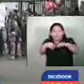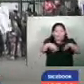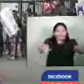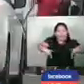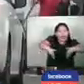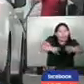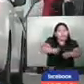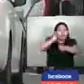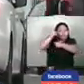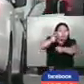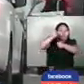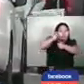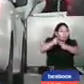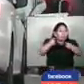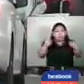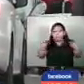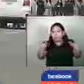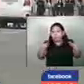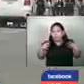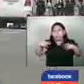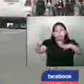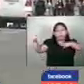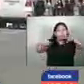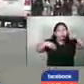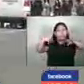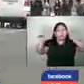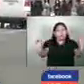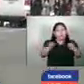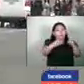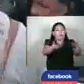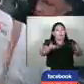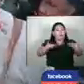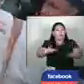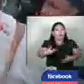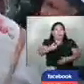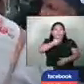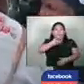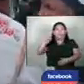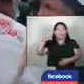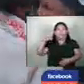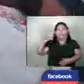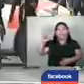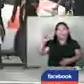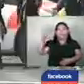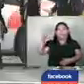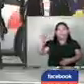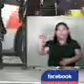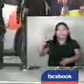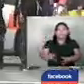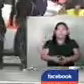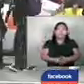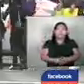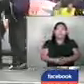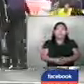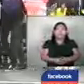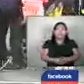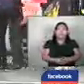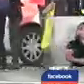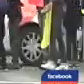algunas calles, pero se retiraron sin obtener respuesta de las autoridades. Vicente Calderón, Voz de América, Tijuana, México.